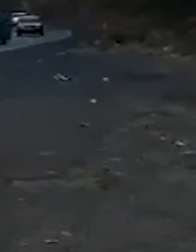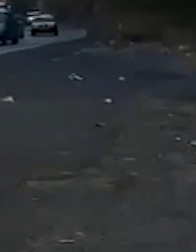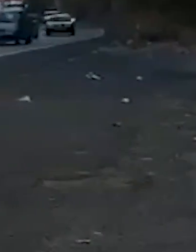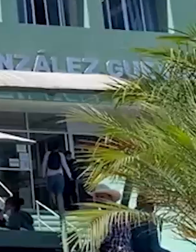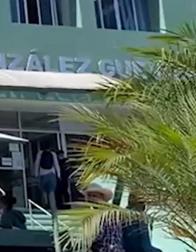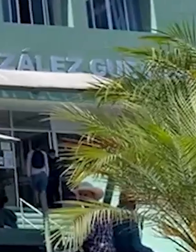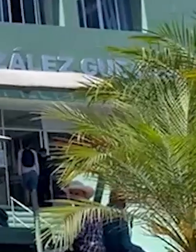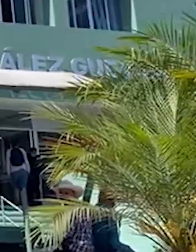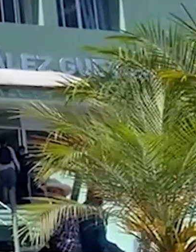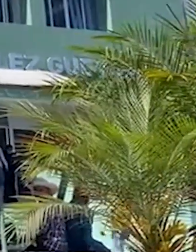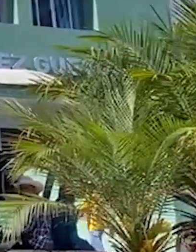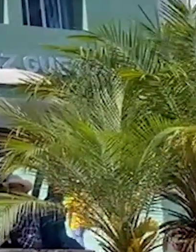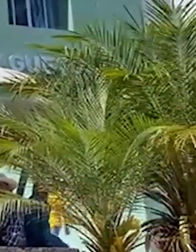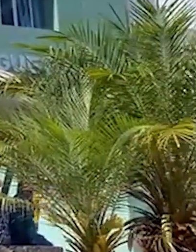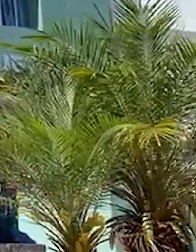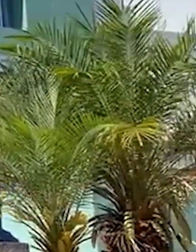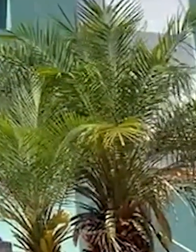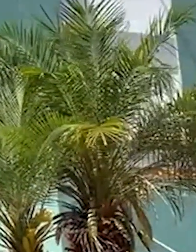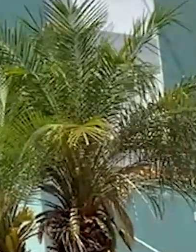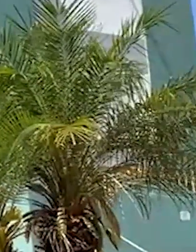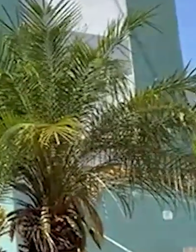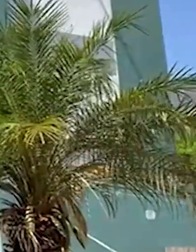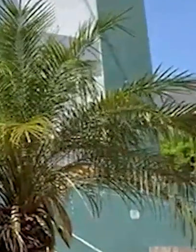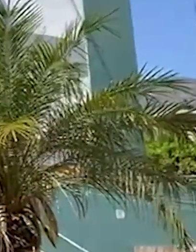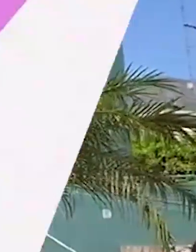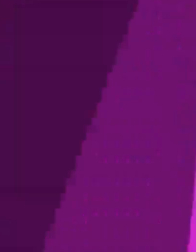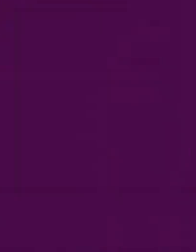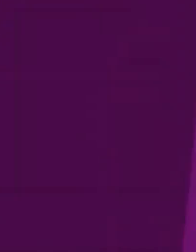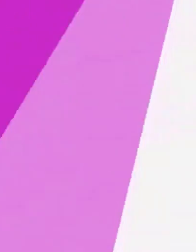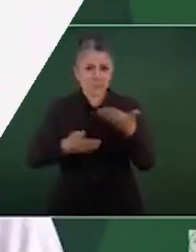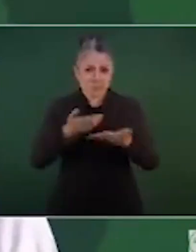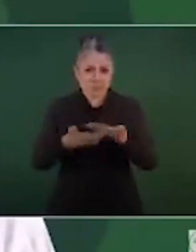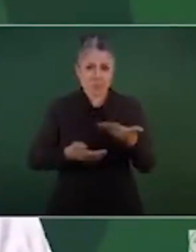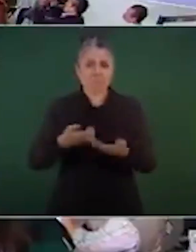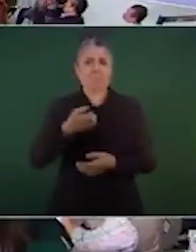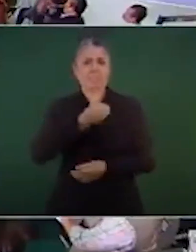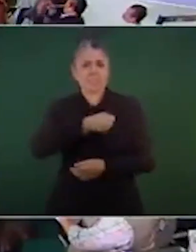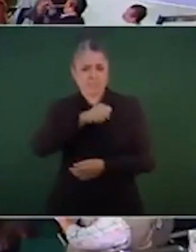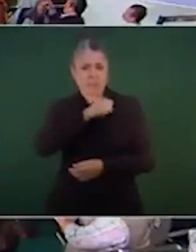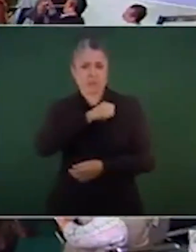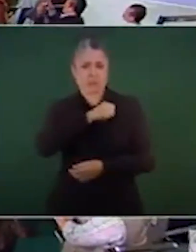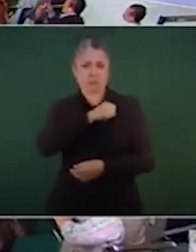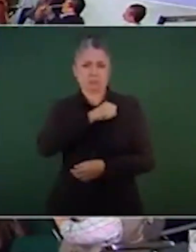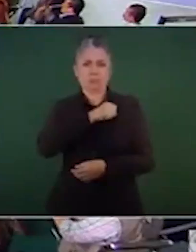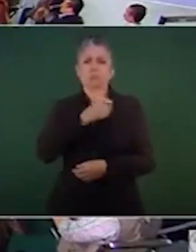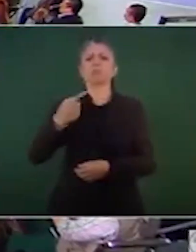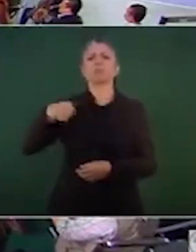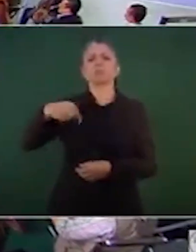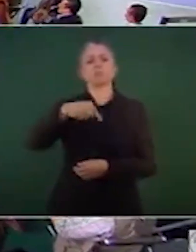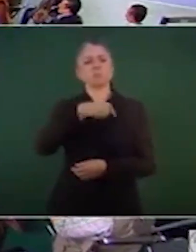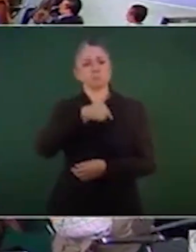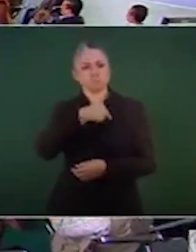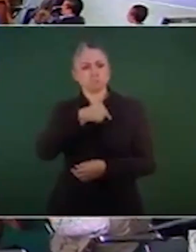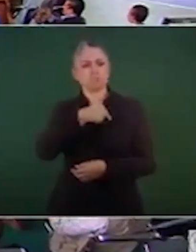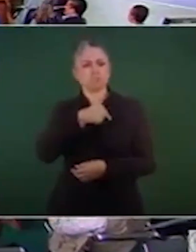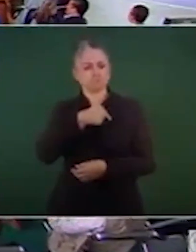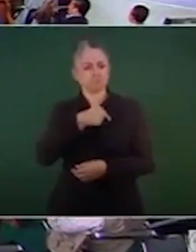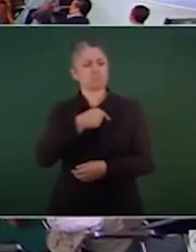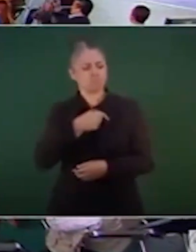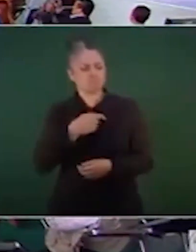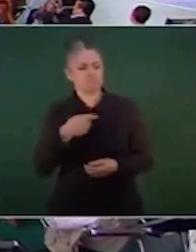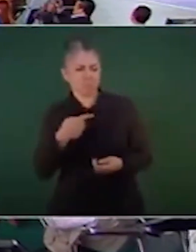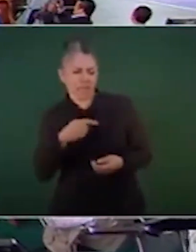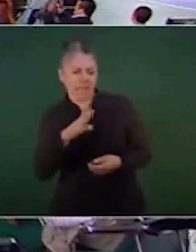Guajicori. También se mejora como nunca el sector salud. Y de manera estratégica tenemos distribuidos